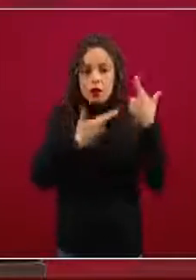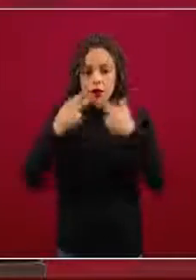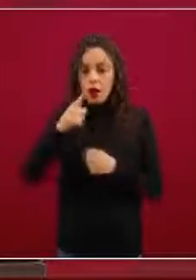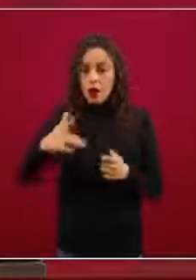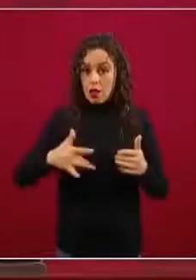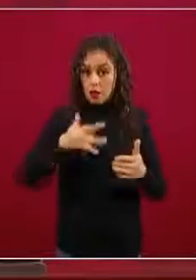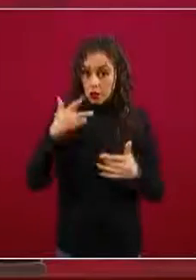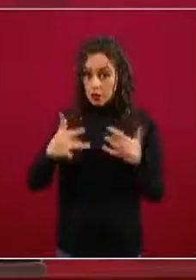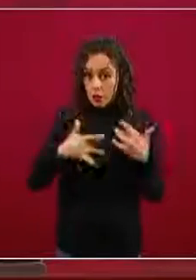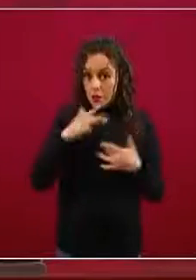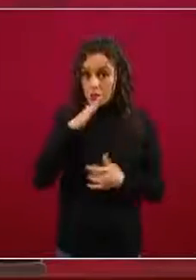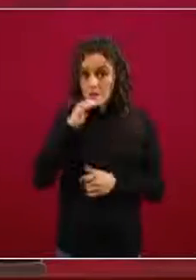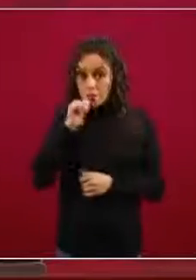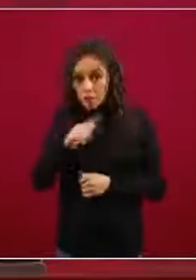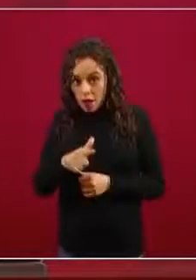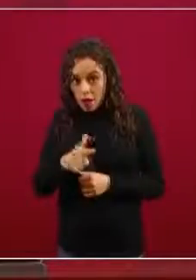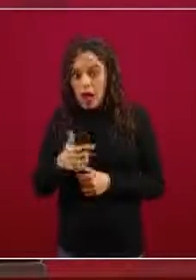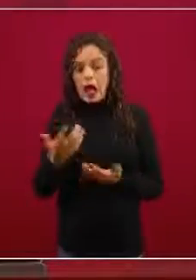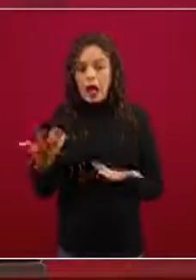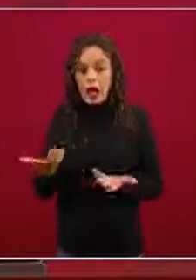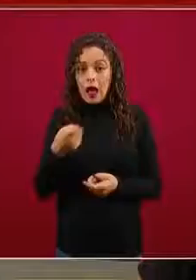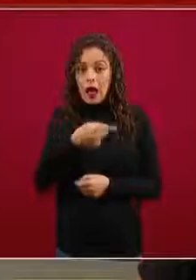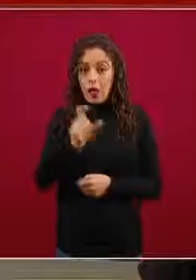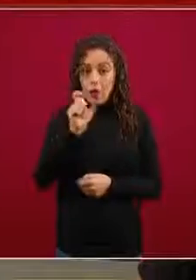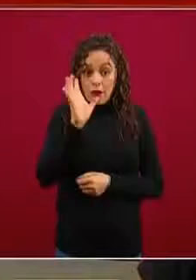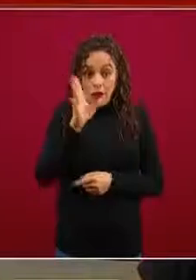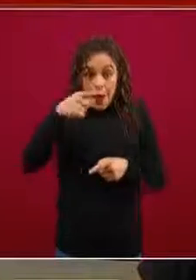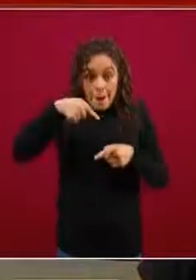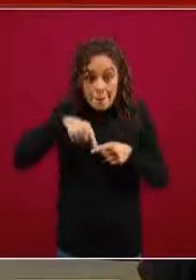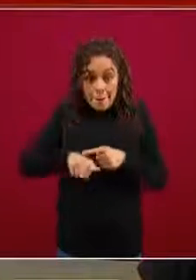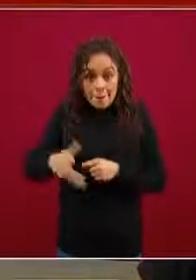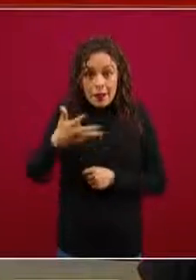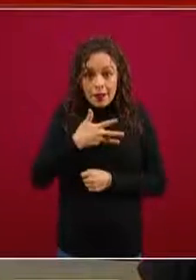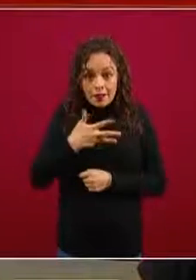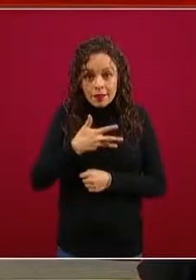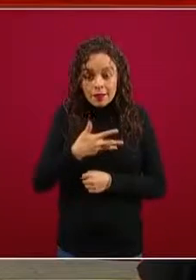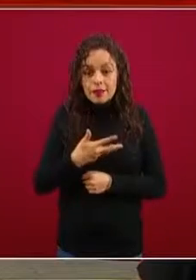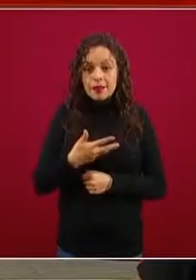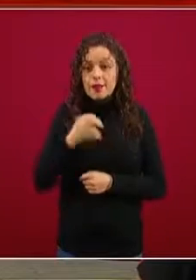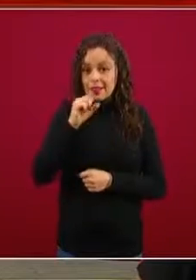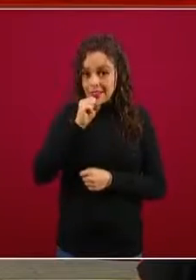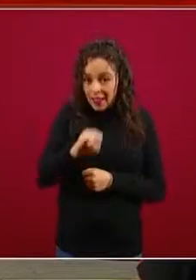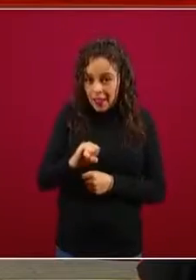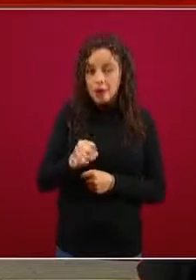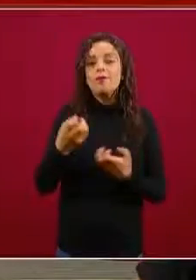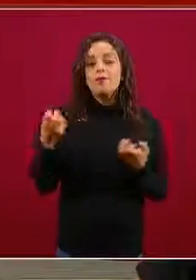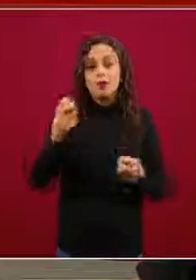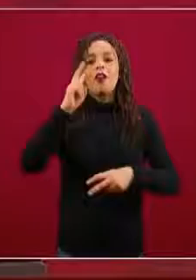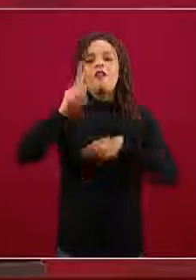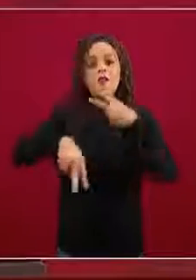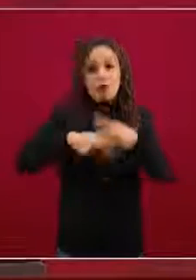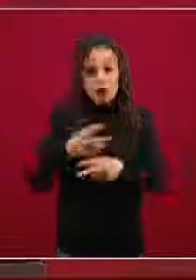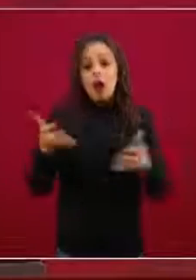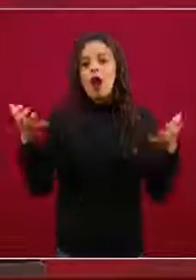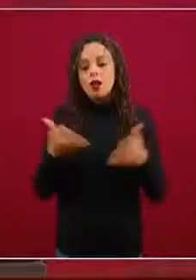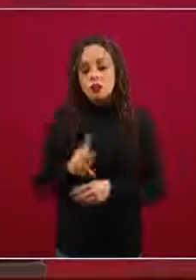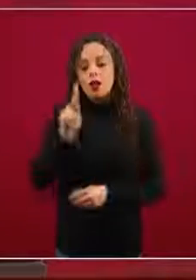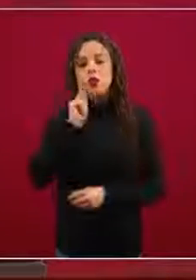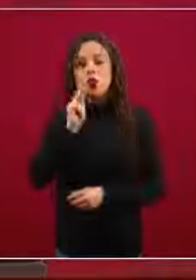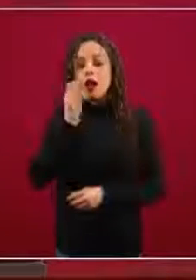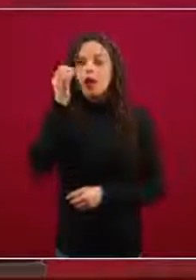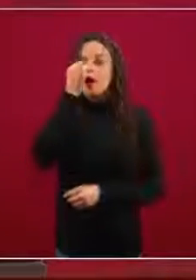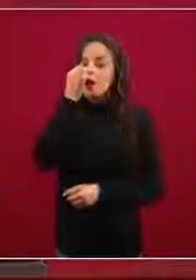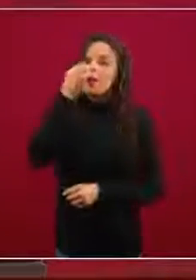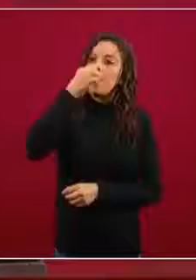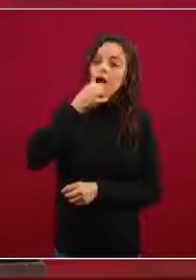persona desarrolla síntomas, en cuanto desarrolla síntomas, se le hace la prueba. Entonces, eso también para que lo tengamos en cuenta,